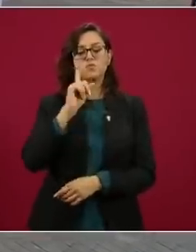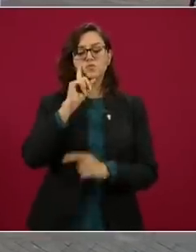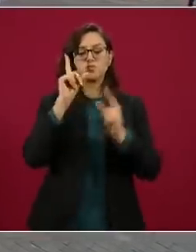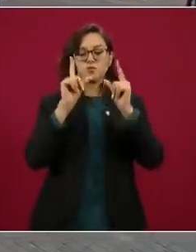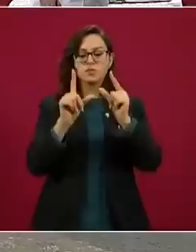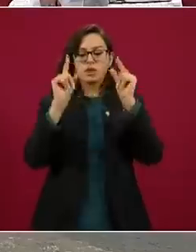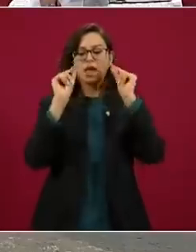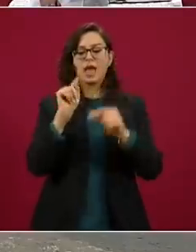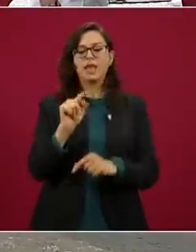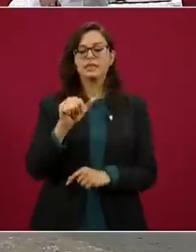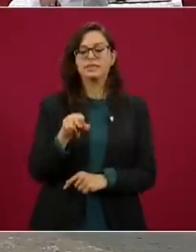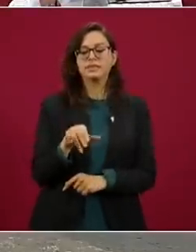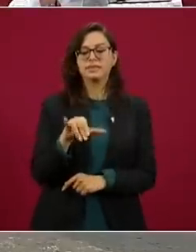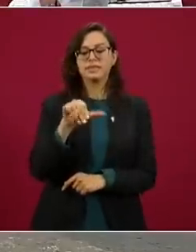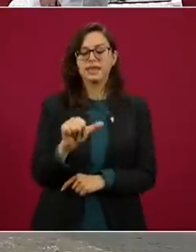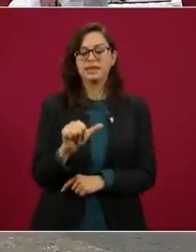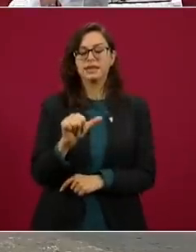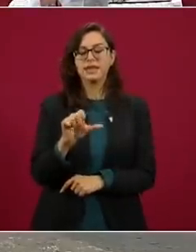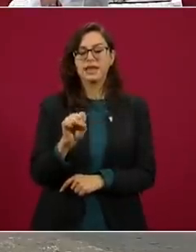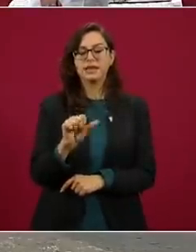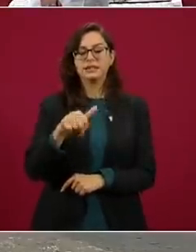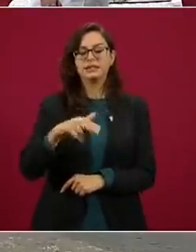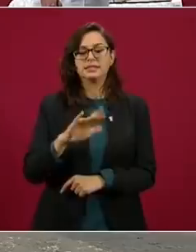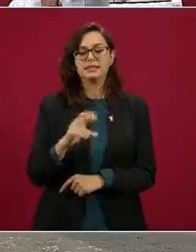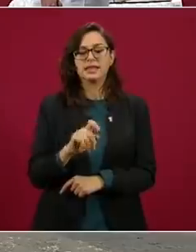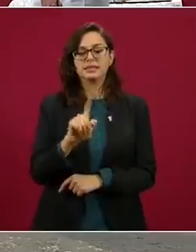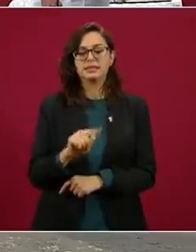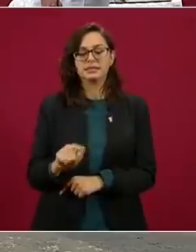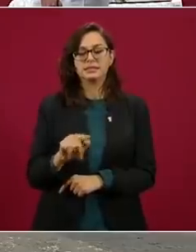tania concepción sánchez sánchez